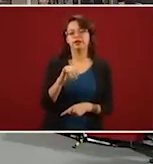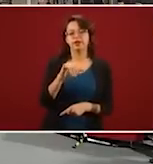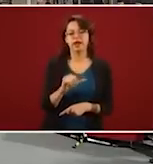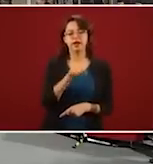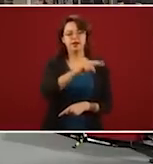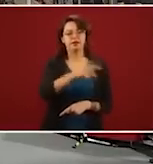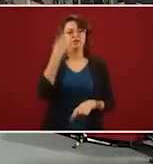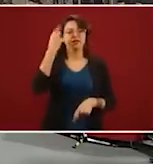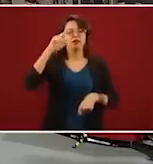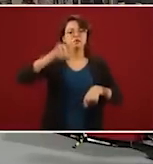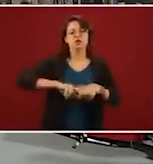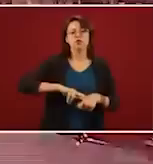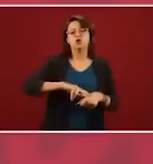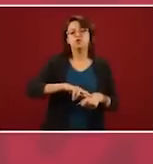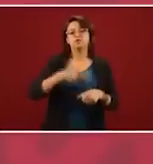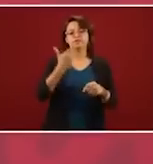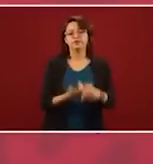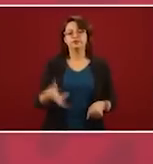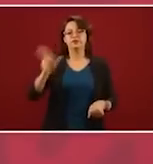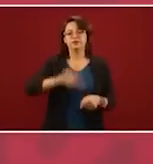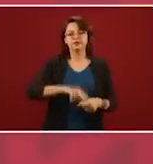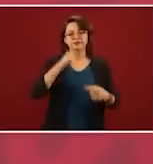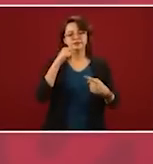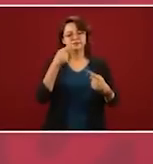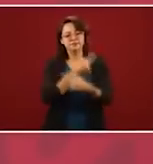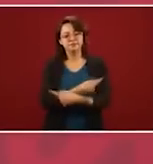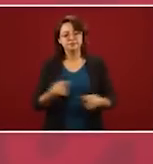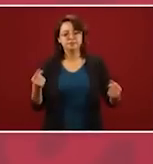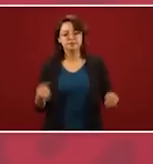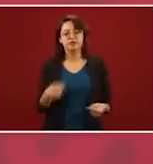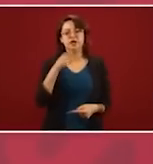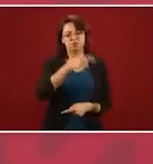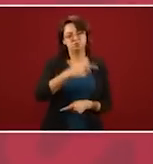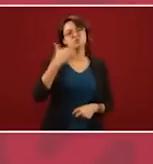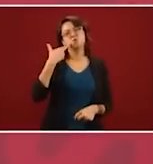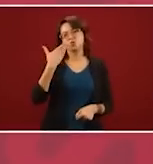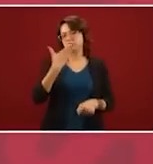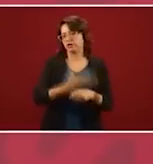forma irresponsable consideramos en el expediente,